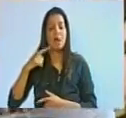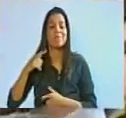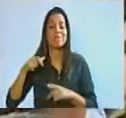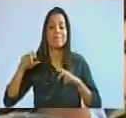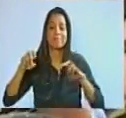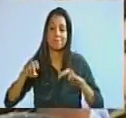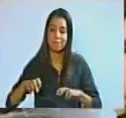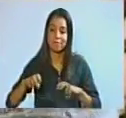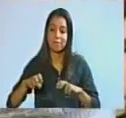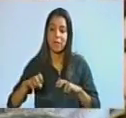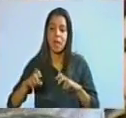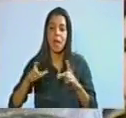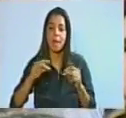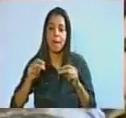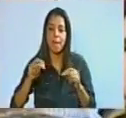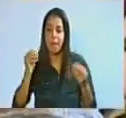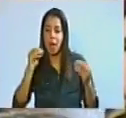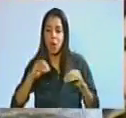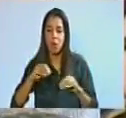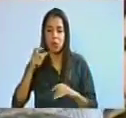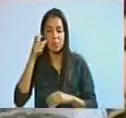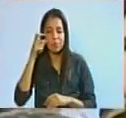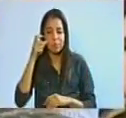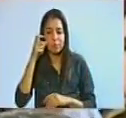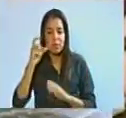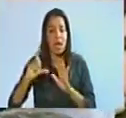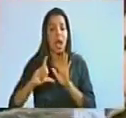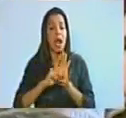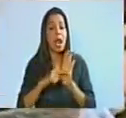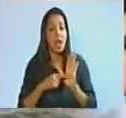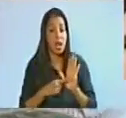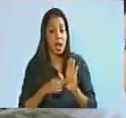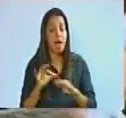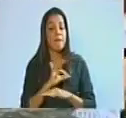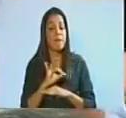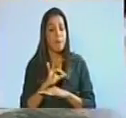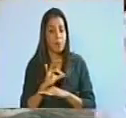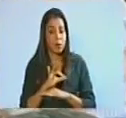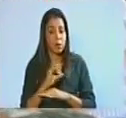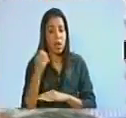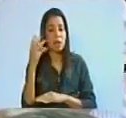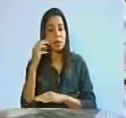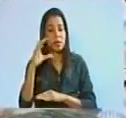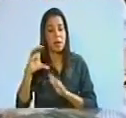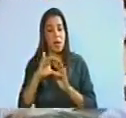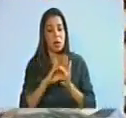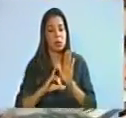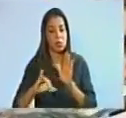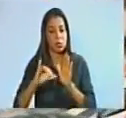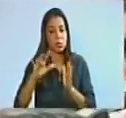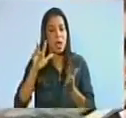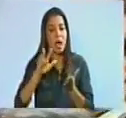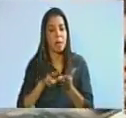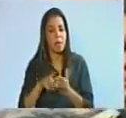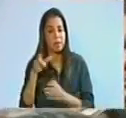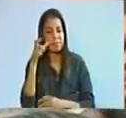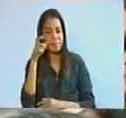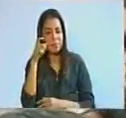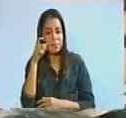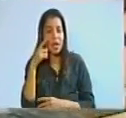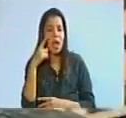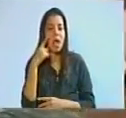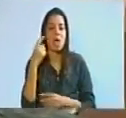de seguimiento al funcionamiento de las leyes aprobadas por la Asamblea Nacional Constituyente.